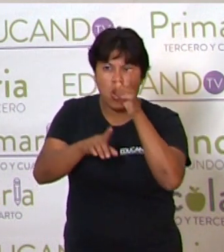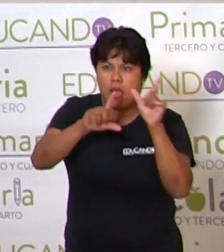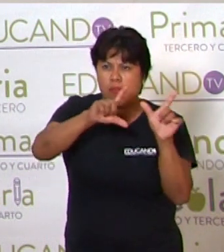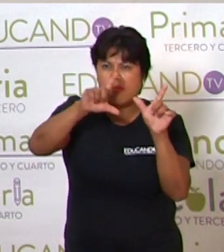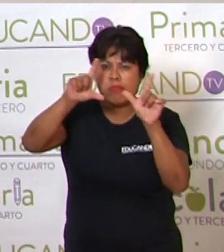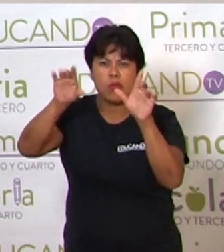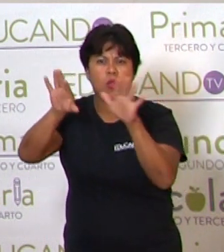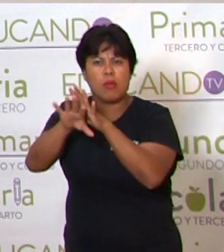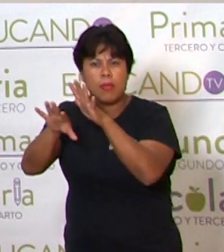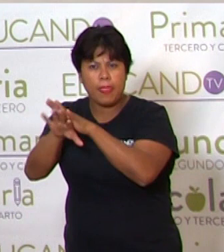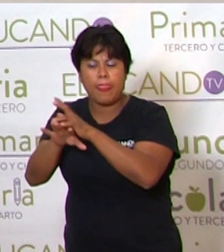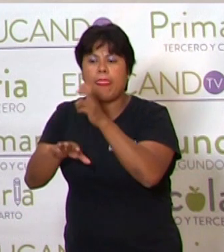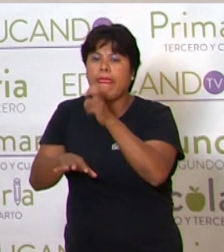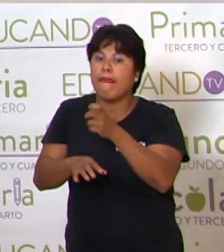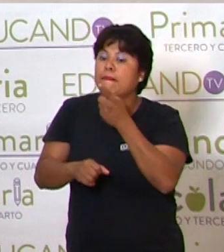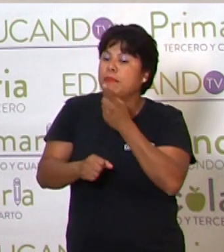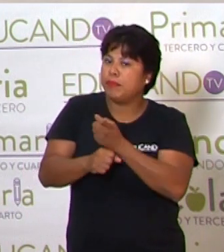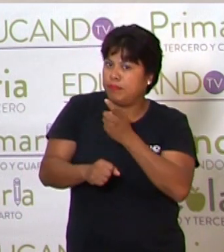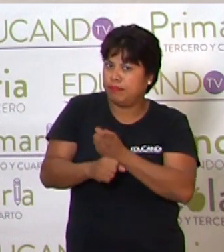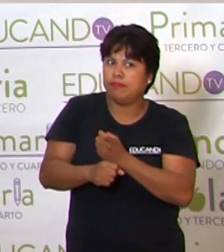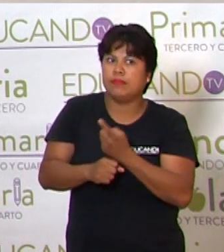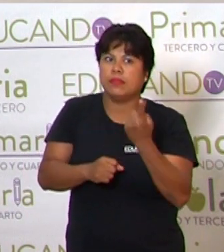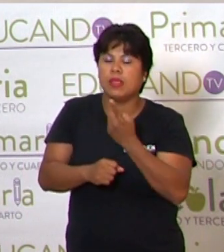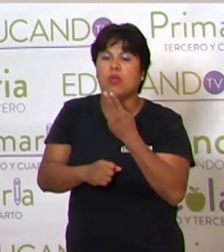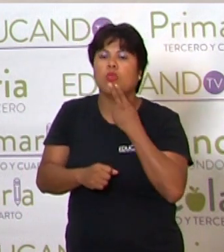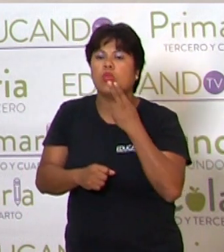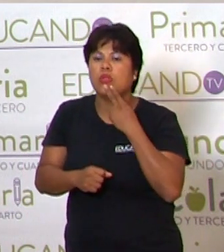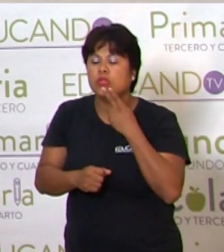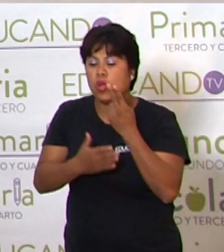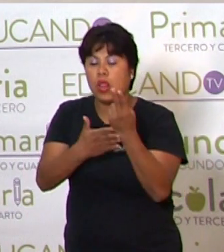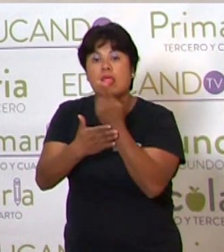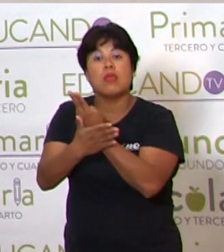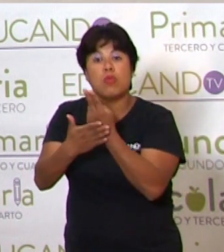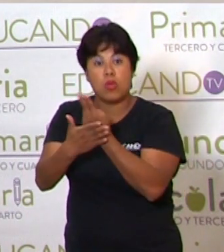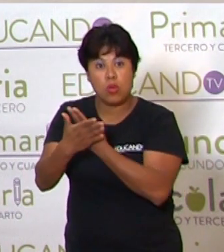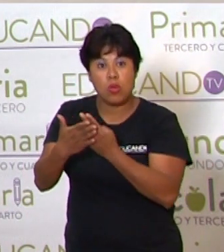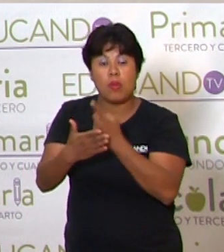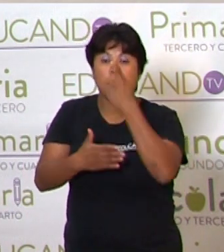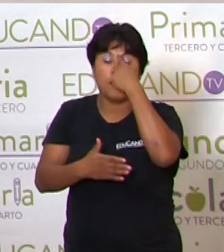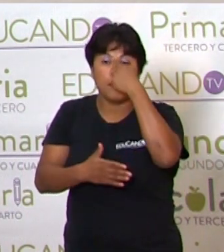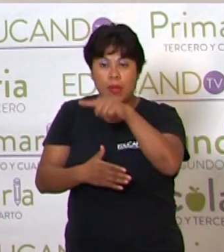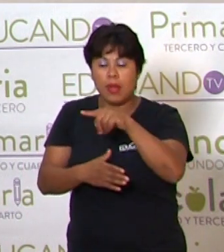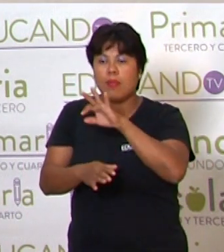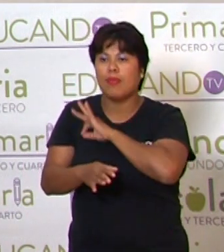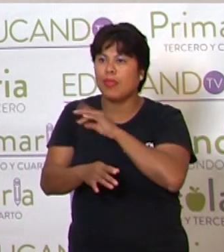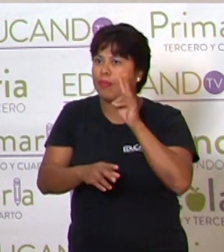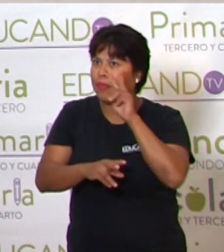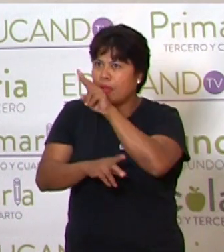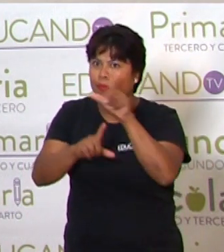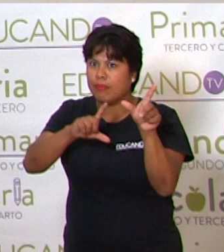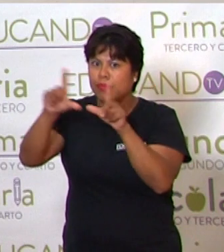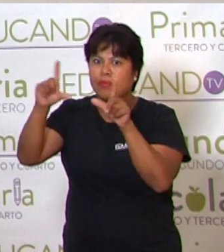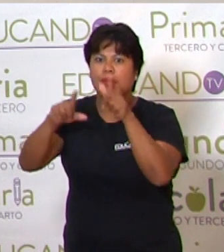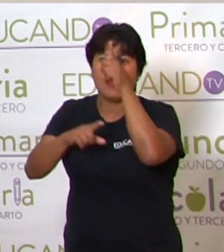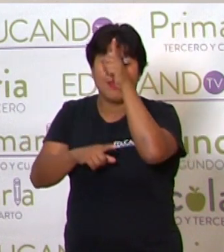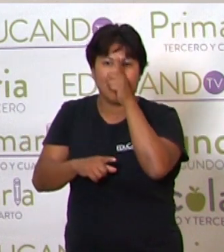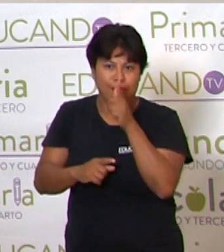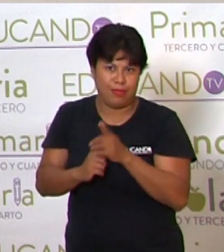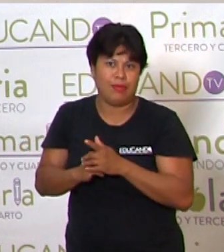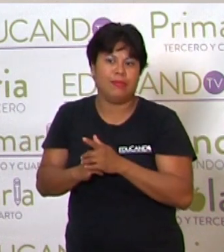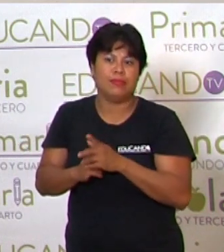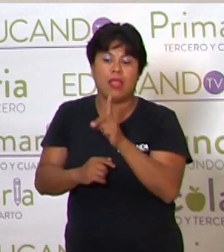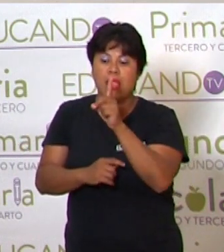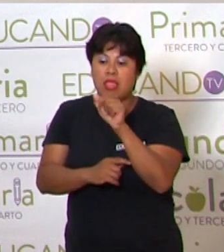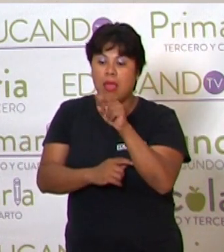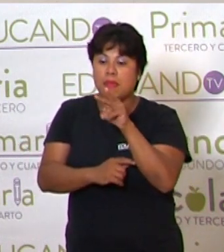y entonces él fue uno de los primeros que utilizó el dibujo para capturar las fases de la luna. Leonardo